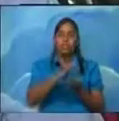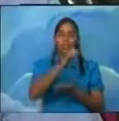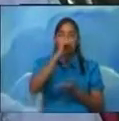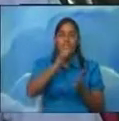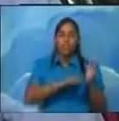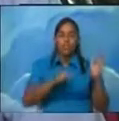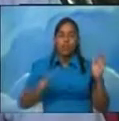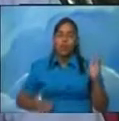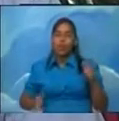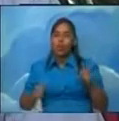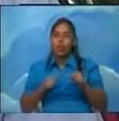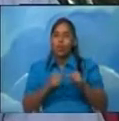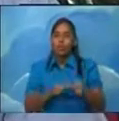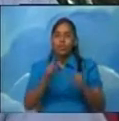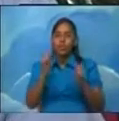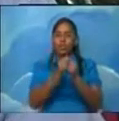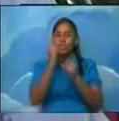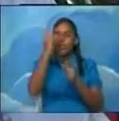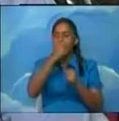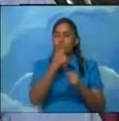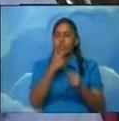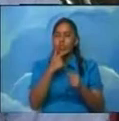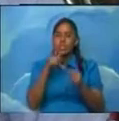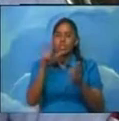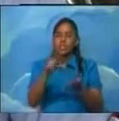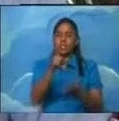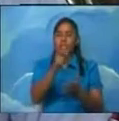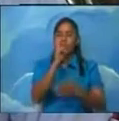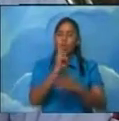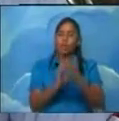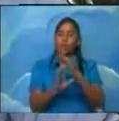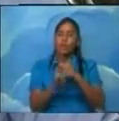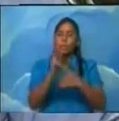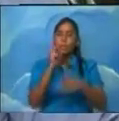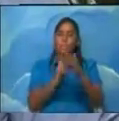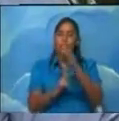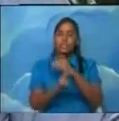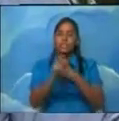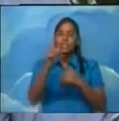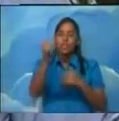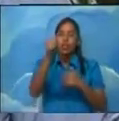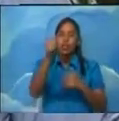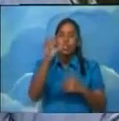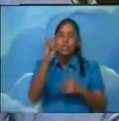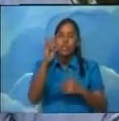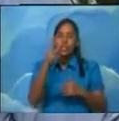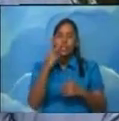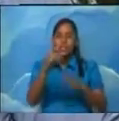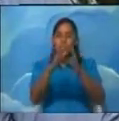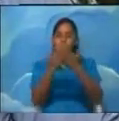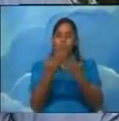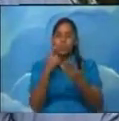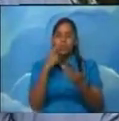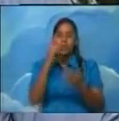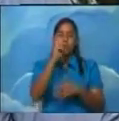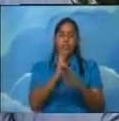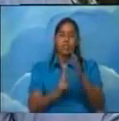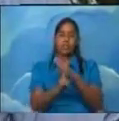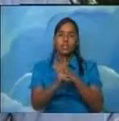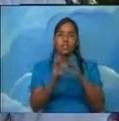Señor, continuamos con esta hermosa enseñanza. Me corresponde el versículo 17 y el